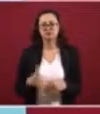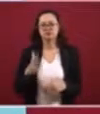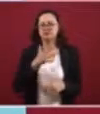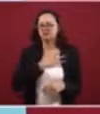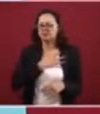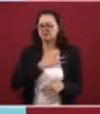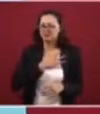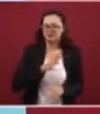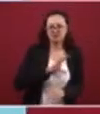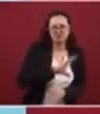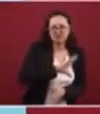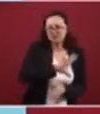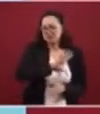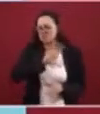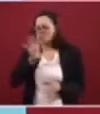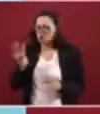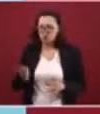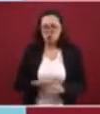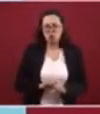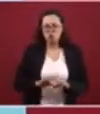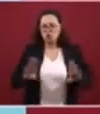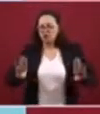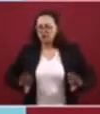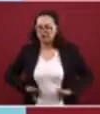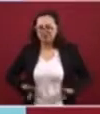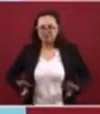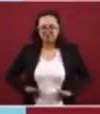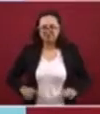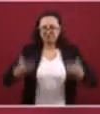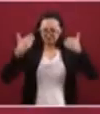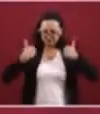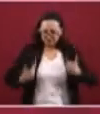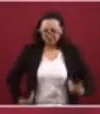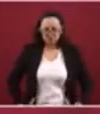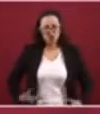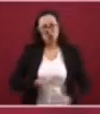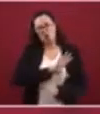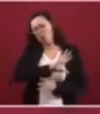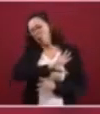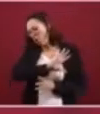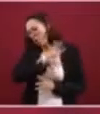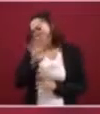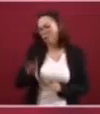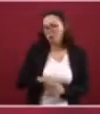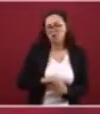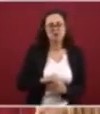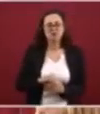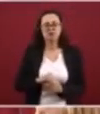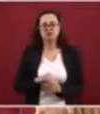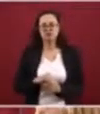todas mis convicciones, con todo mi entusiasmo